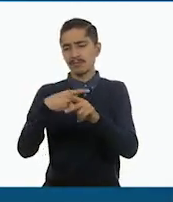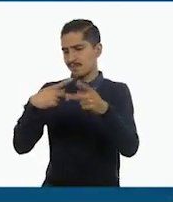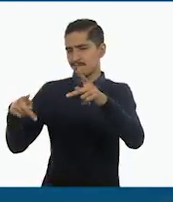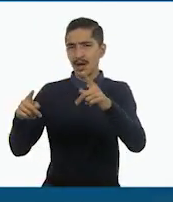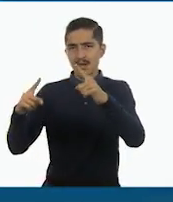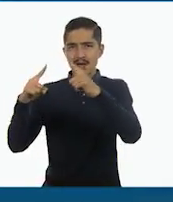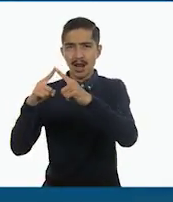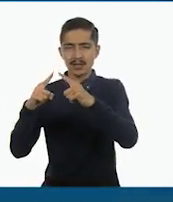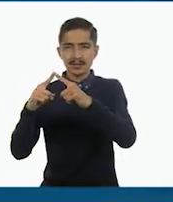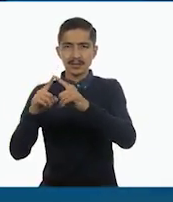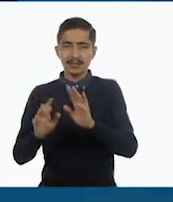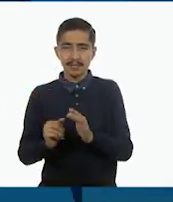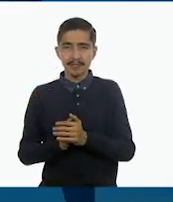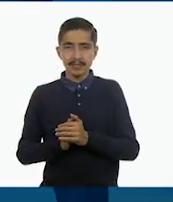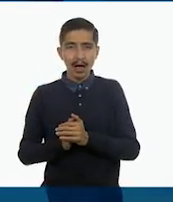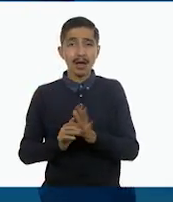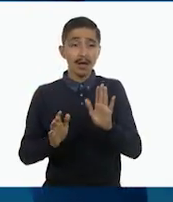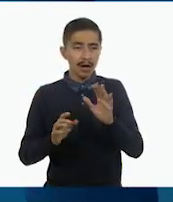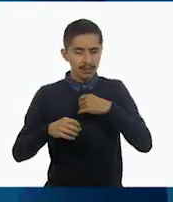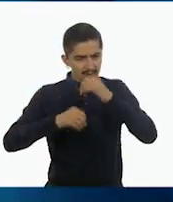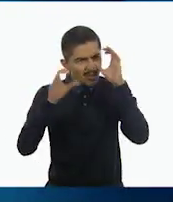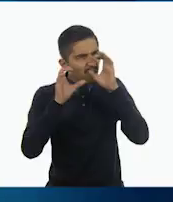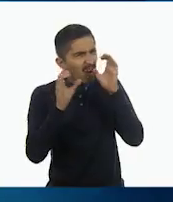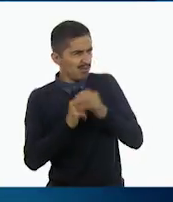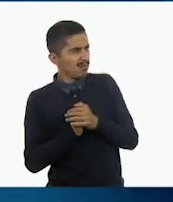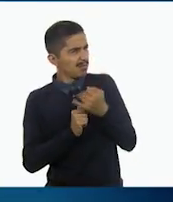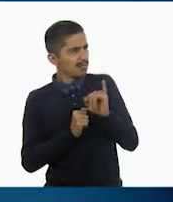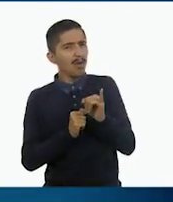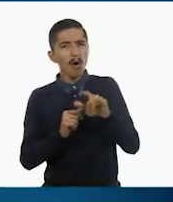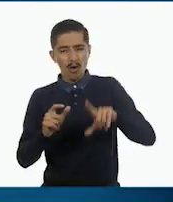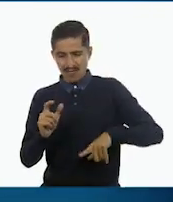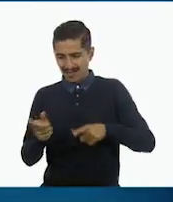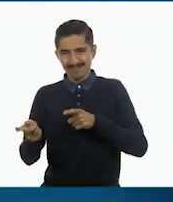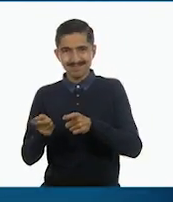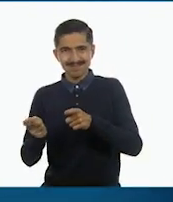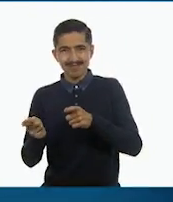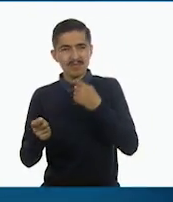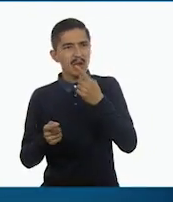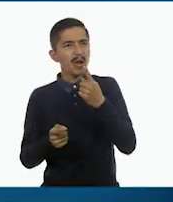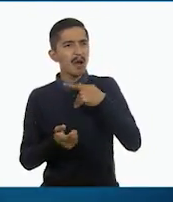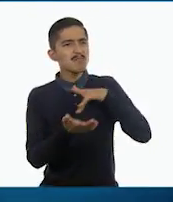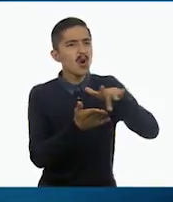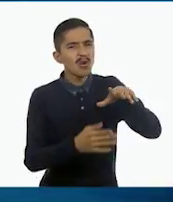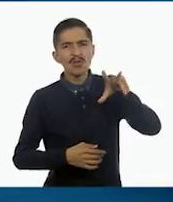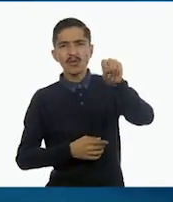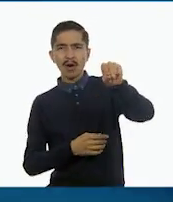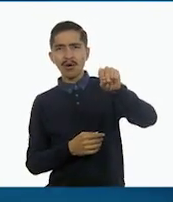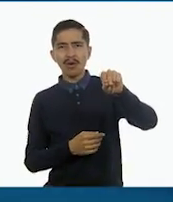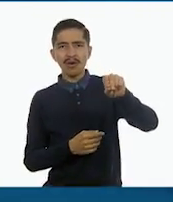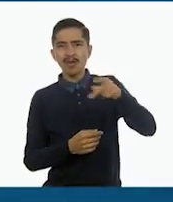de la iglesia. Sorprendidos, muchos conservadores le retiraron su apoyo.